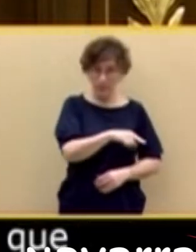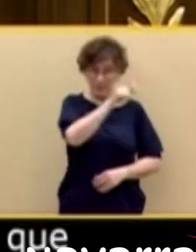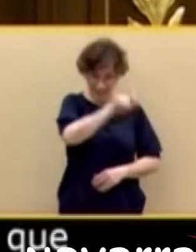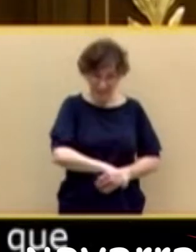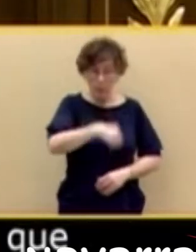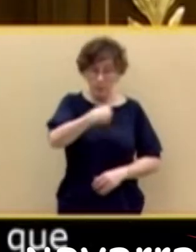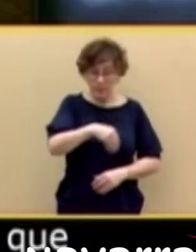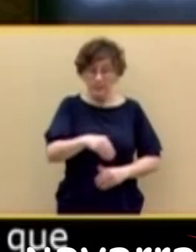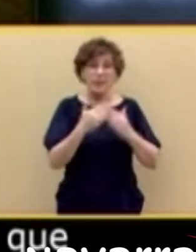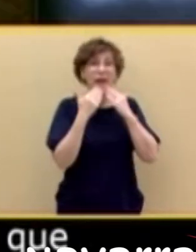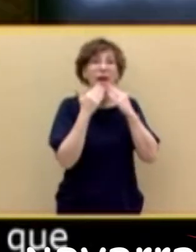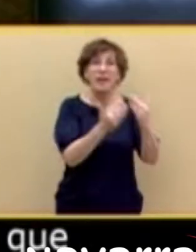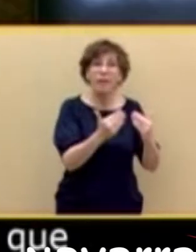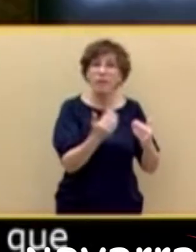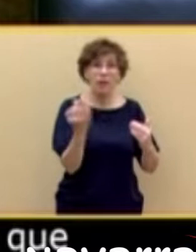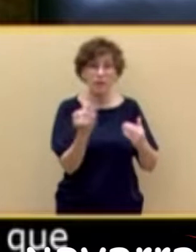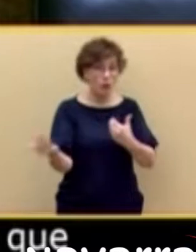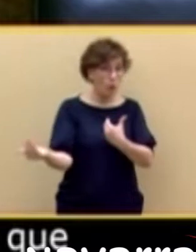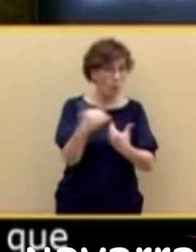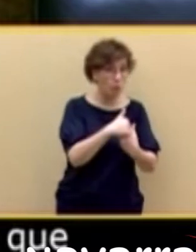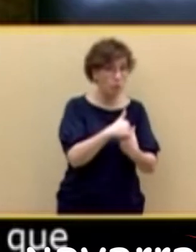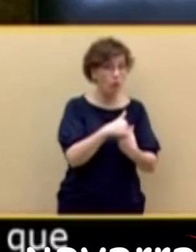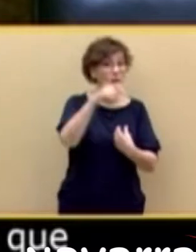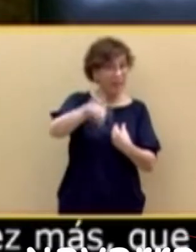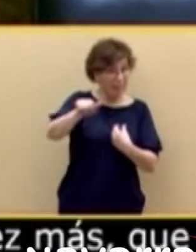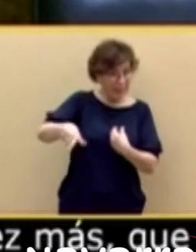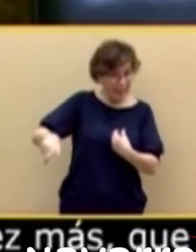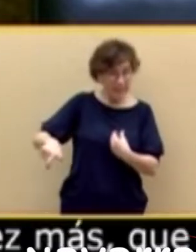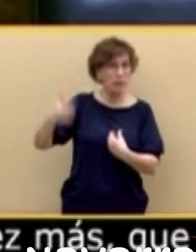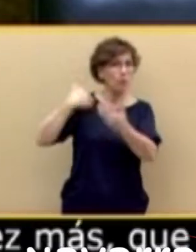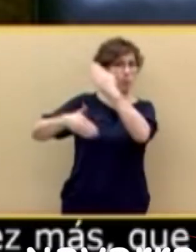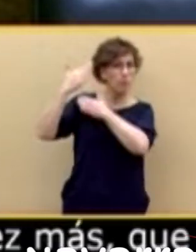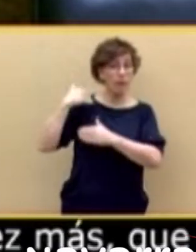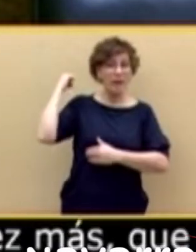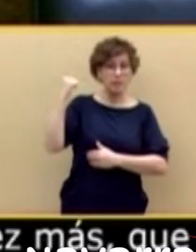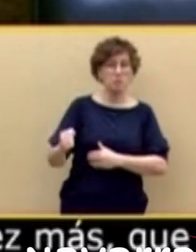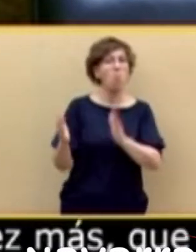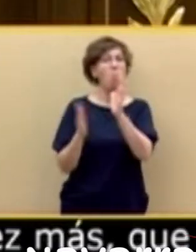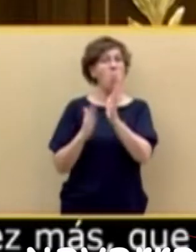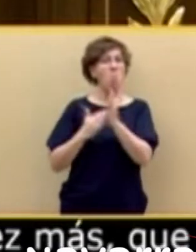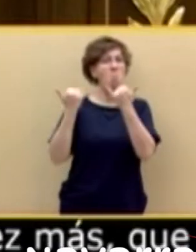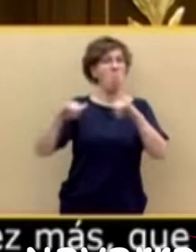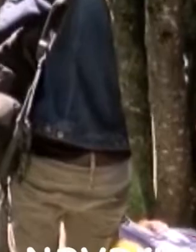votos de aquellos que celebraron aquel asesinato y que nunca lo condenaron.